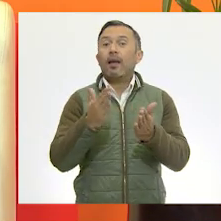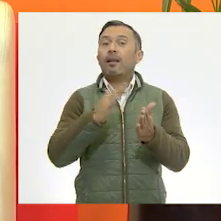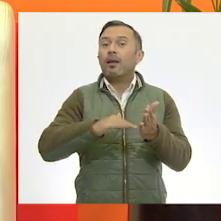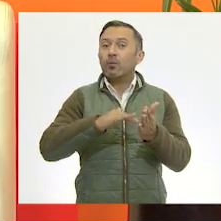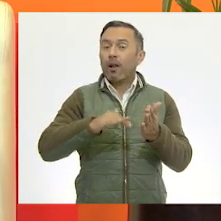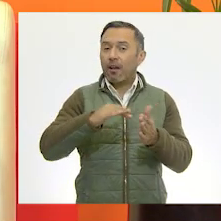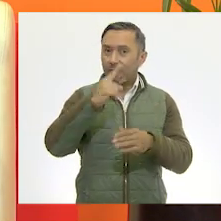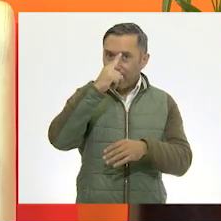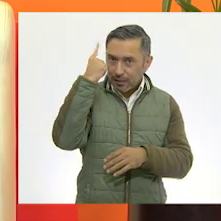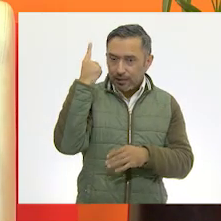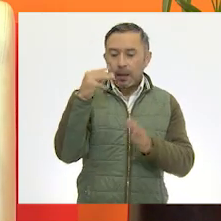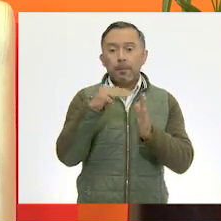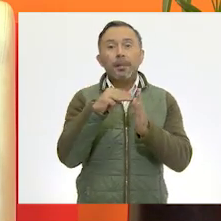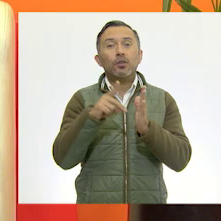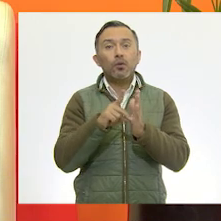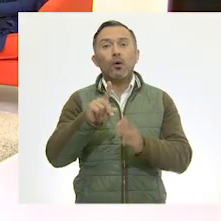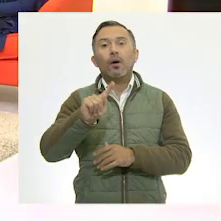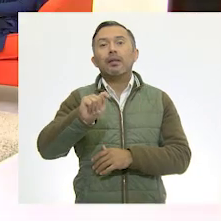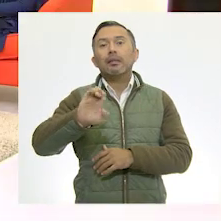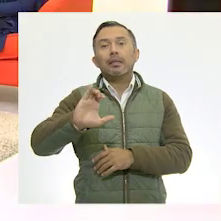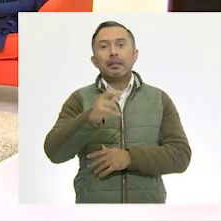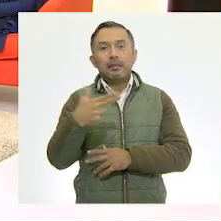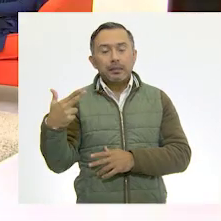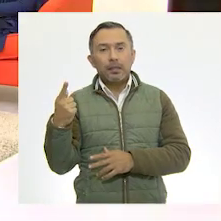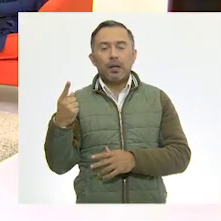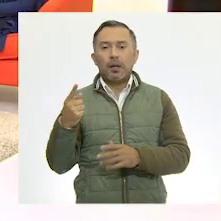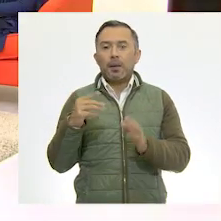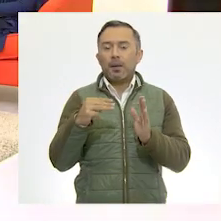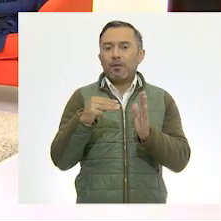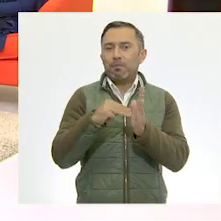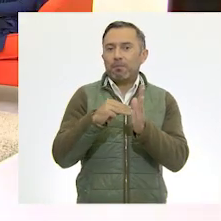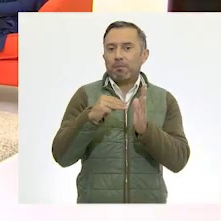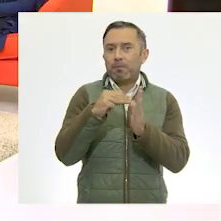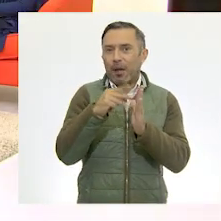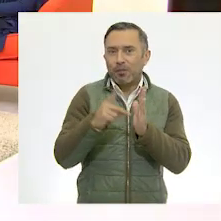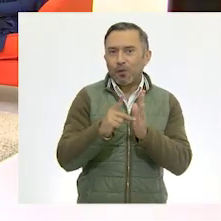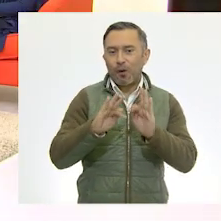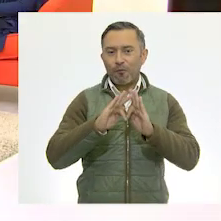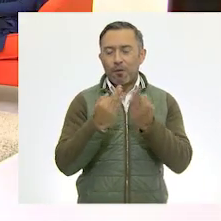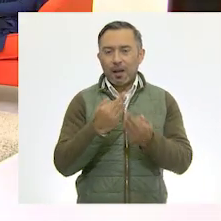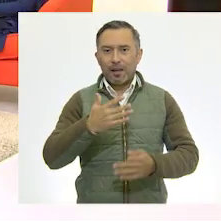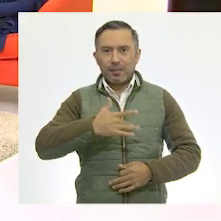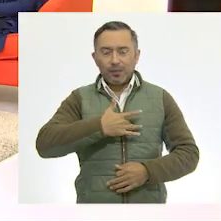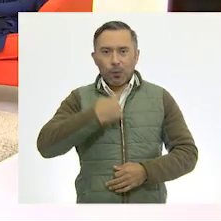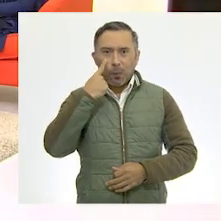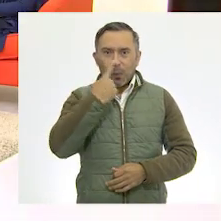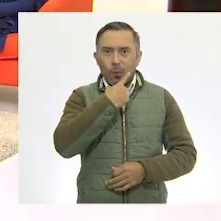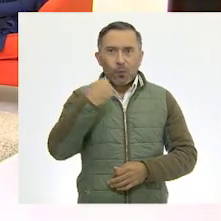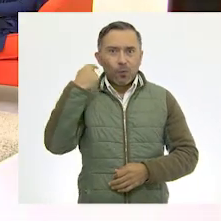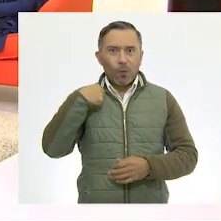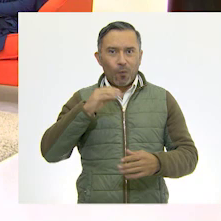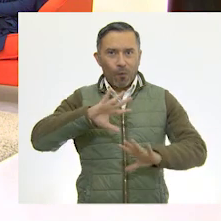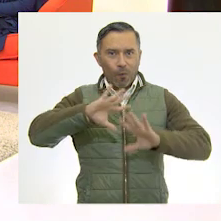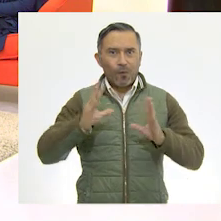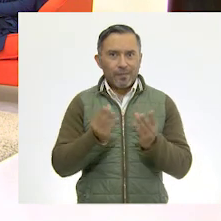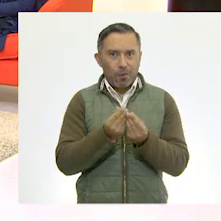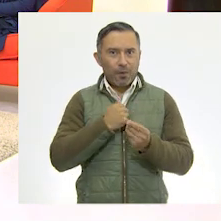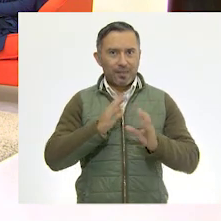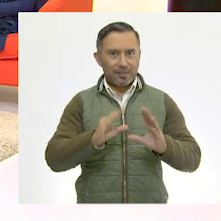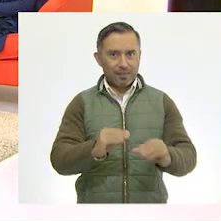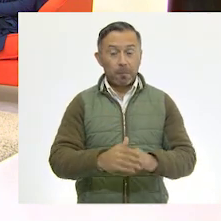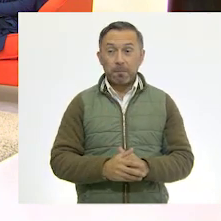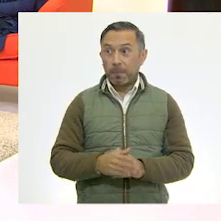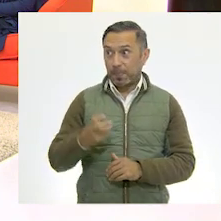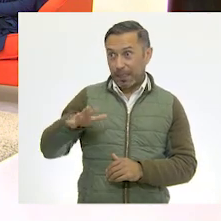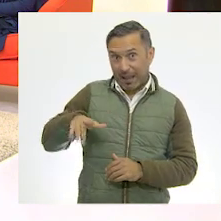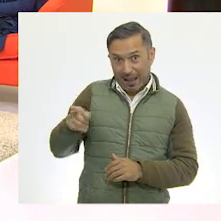Teach, sobre el método multisensorial. Y pues bueno, con todo lo que hemos platicado, podemos decir que se considera apoyo a todas